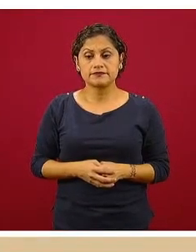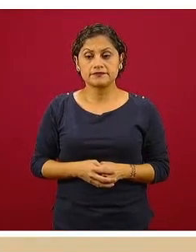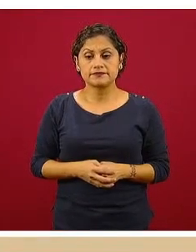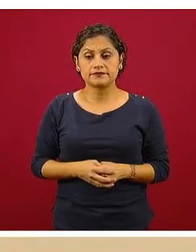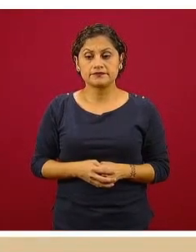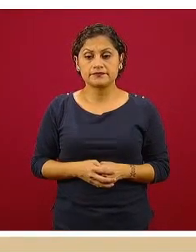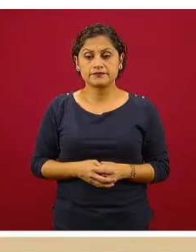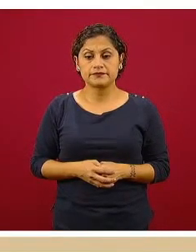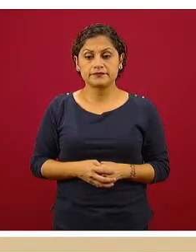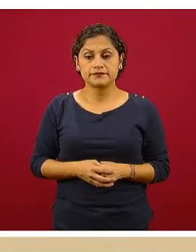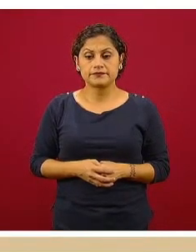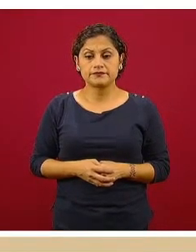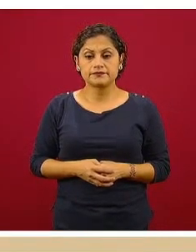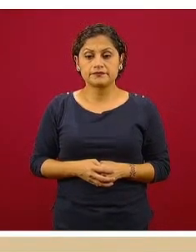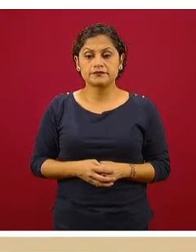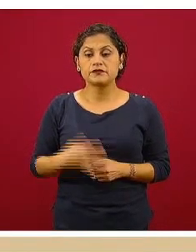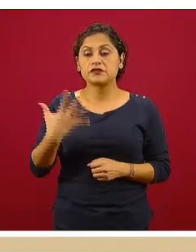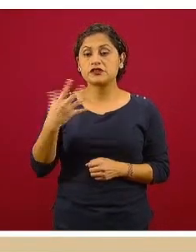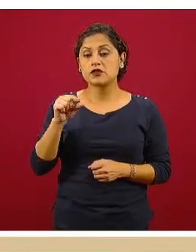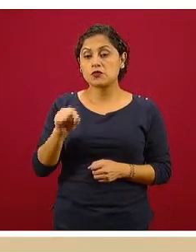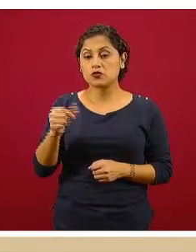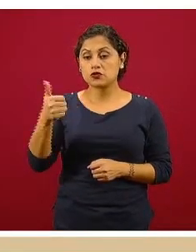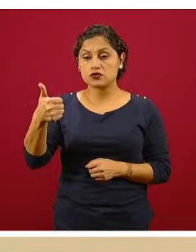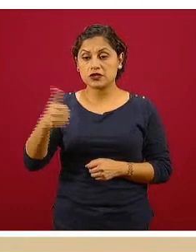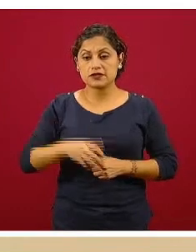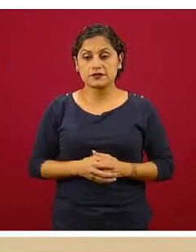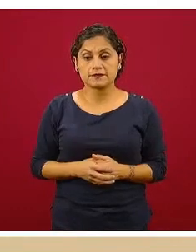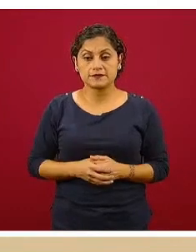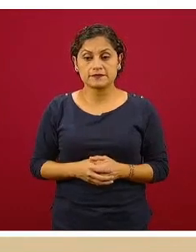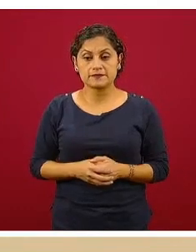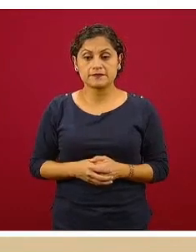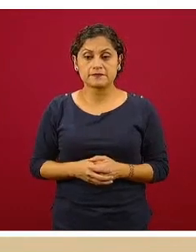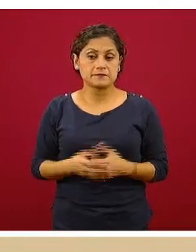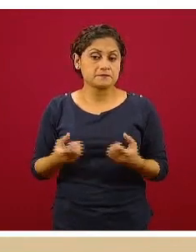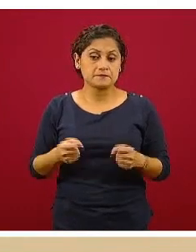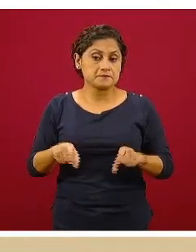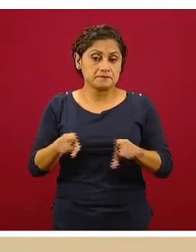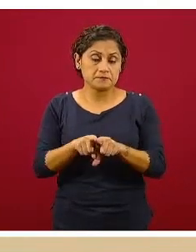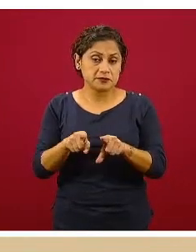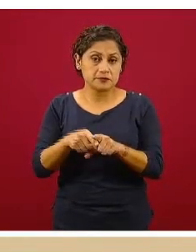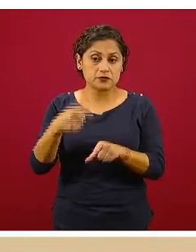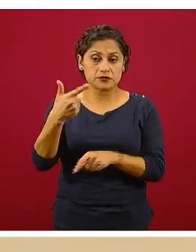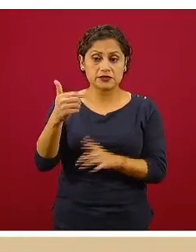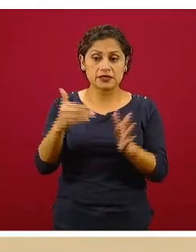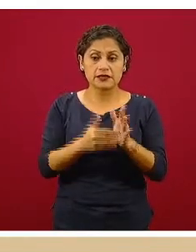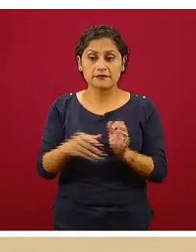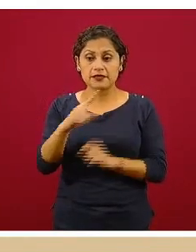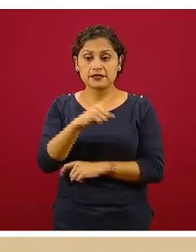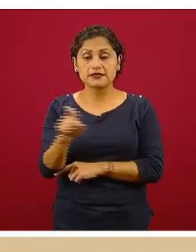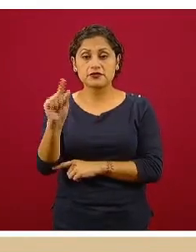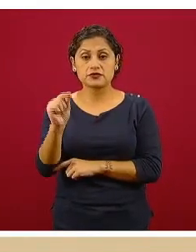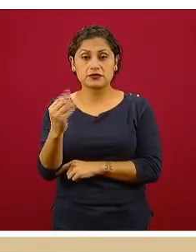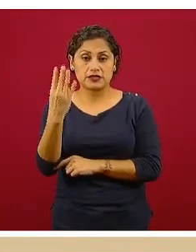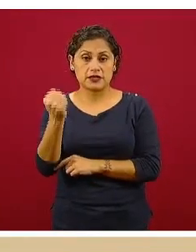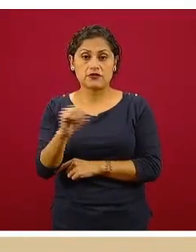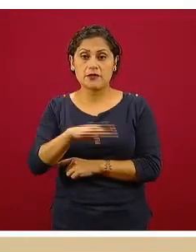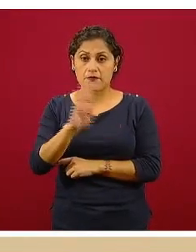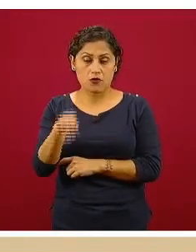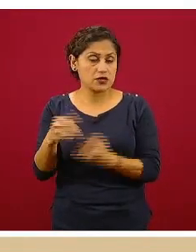Aquí, 5.6, con las mismas 7.179 muertes que ayer teníamos registradas.